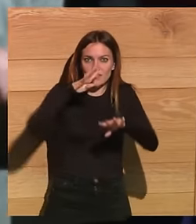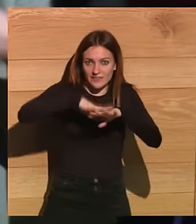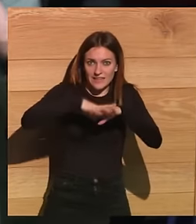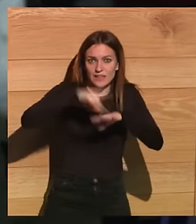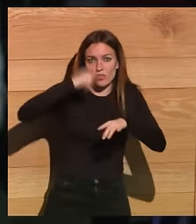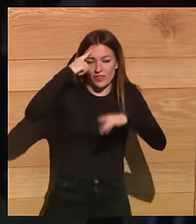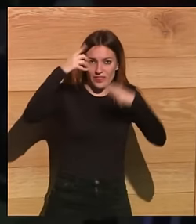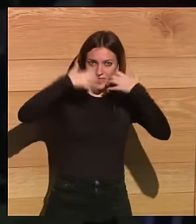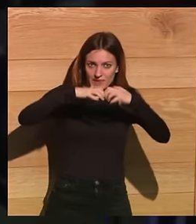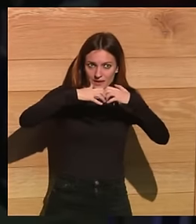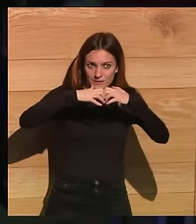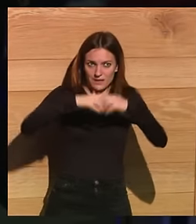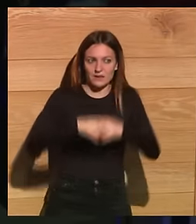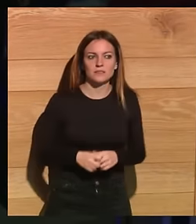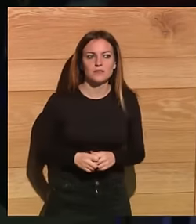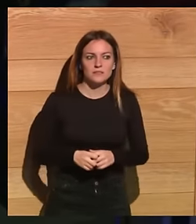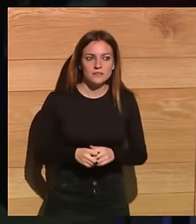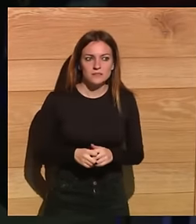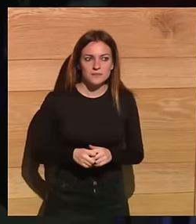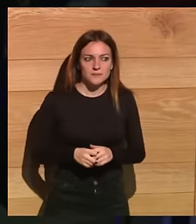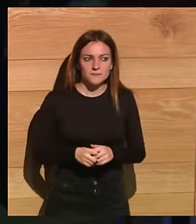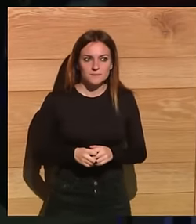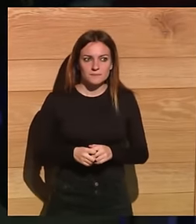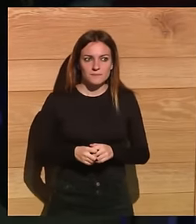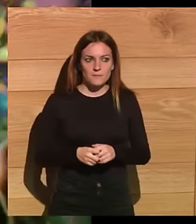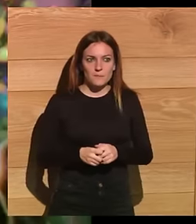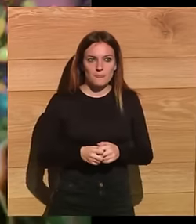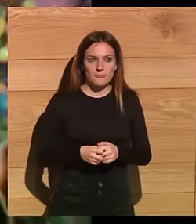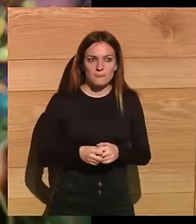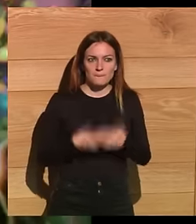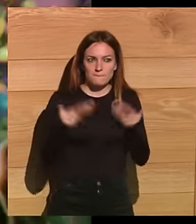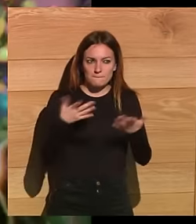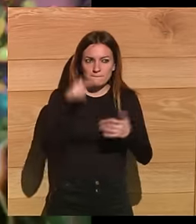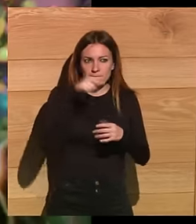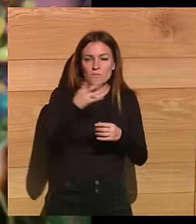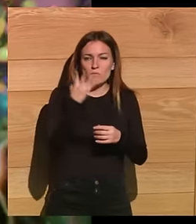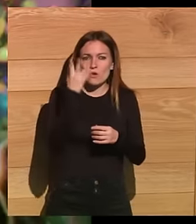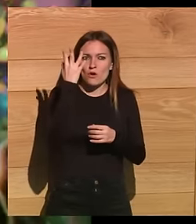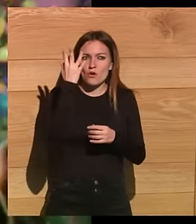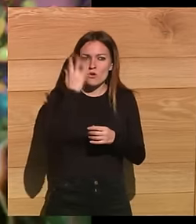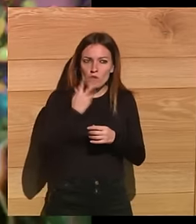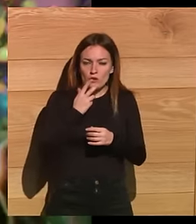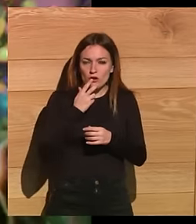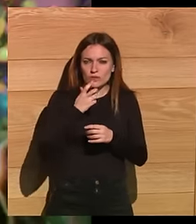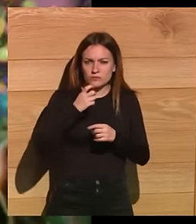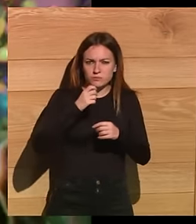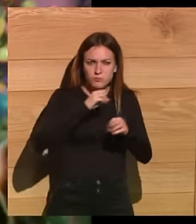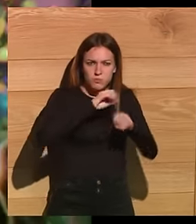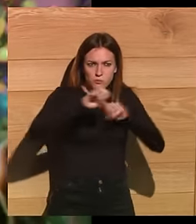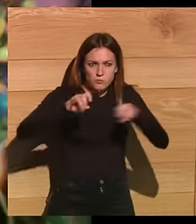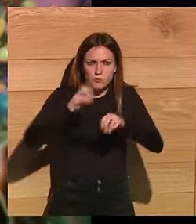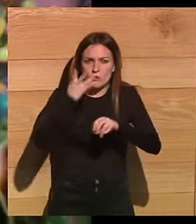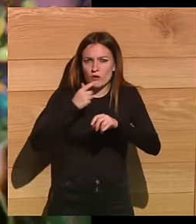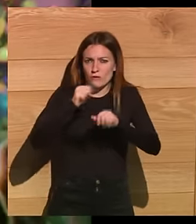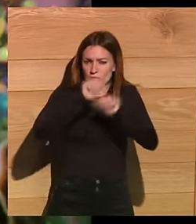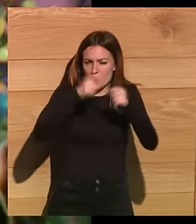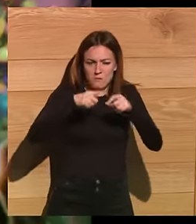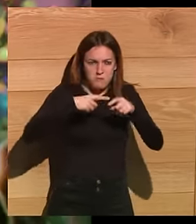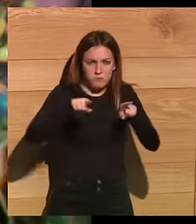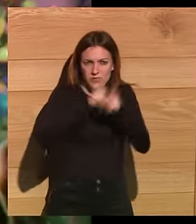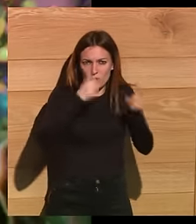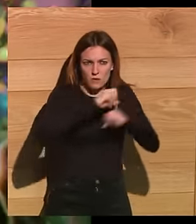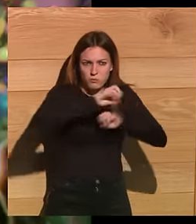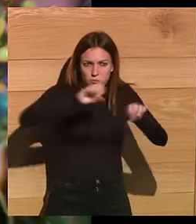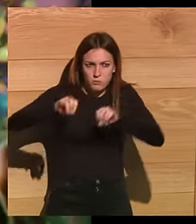cerebral después de una técnica que se llama Brainbow, donde se pueden crear unos colores que están distribuidos de manera aleatoria por